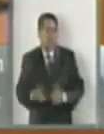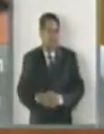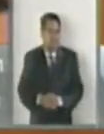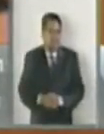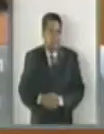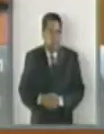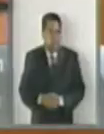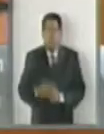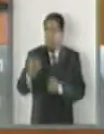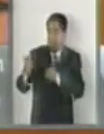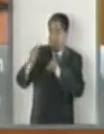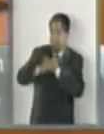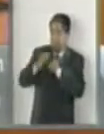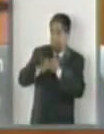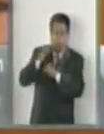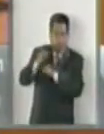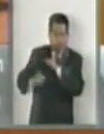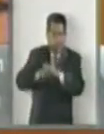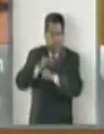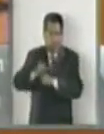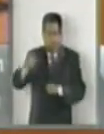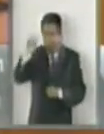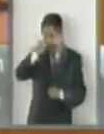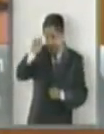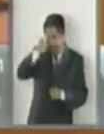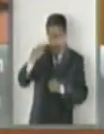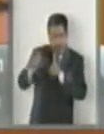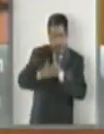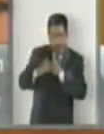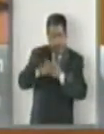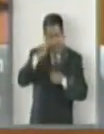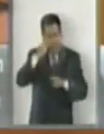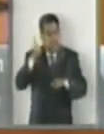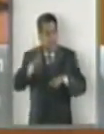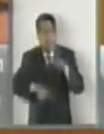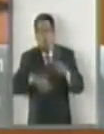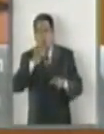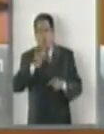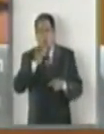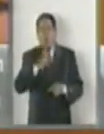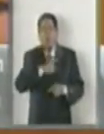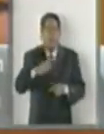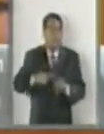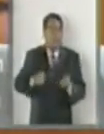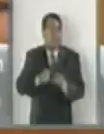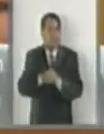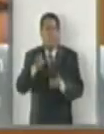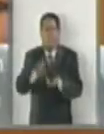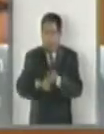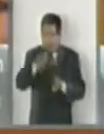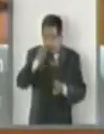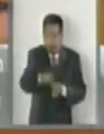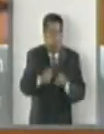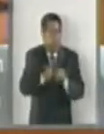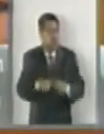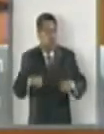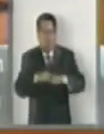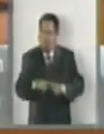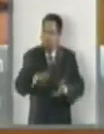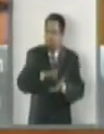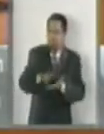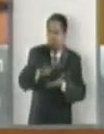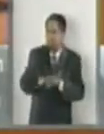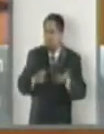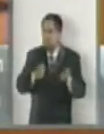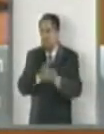con recomendaciones de organismos internacionales, el combate a la corrupción debe ser impulsado desde la sociedad y solo a